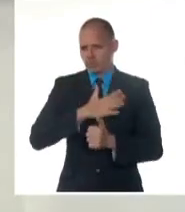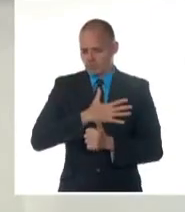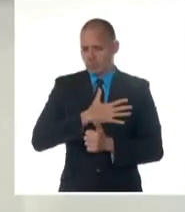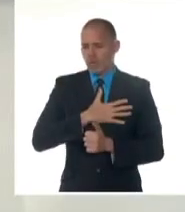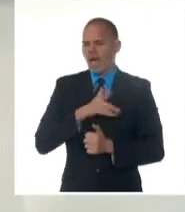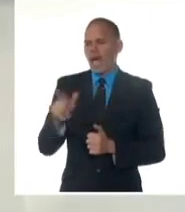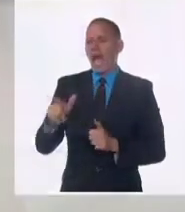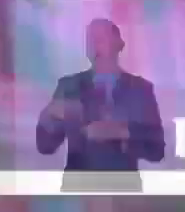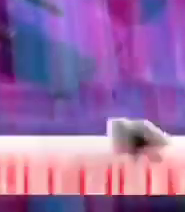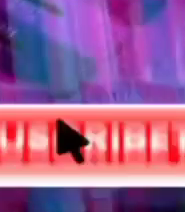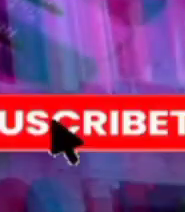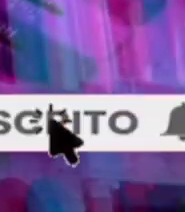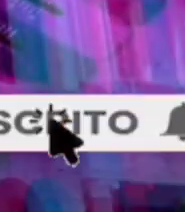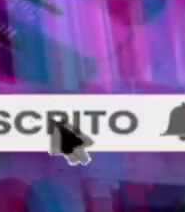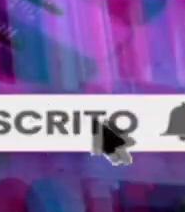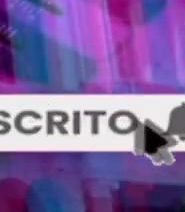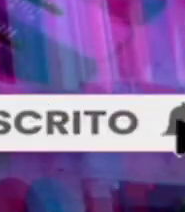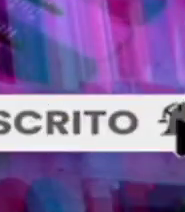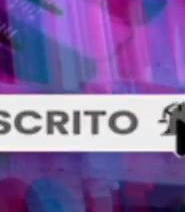cadáver será cremado.